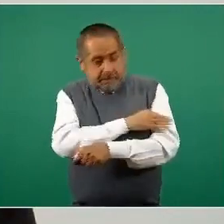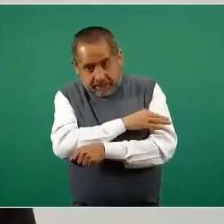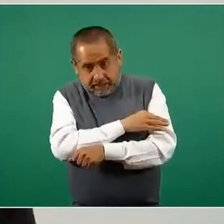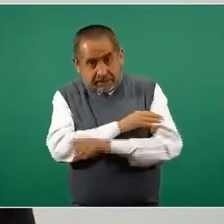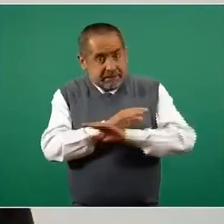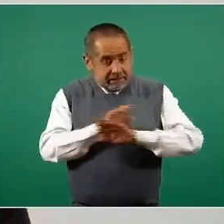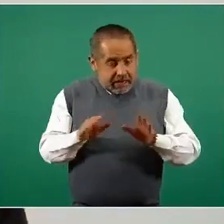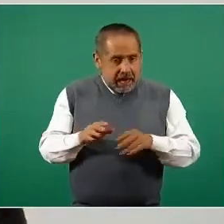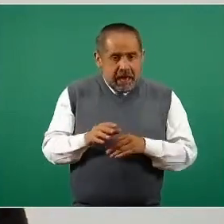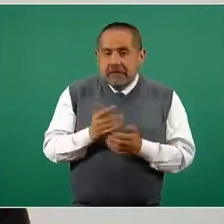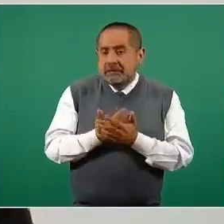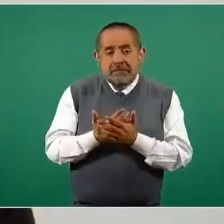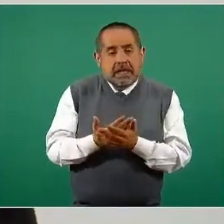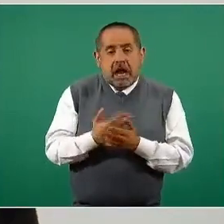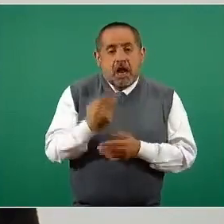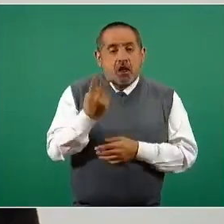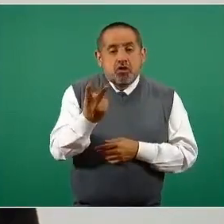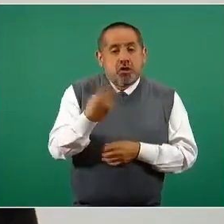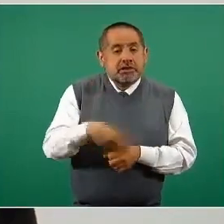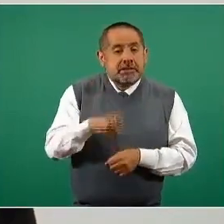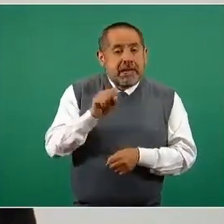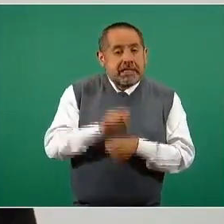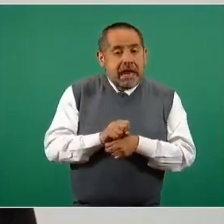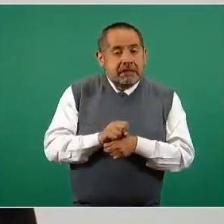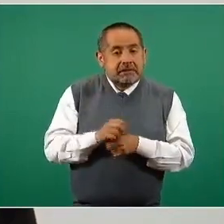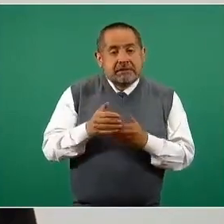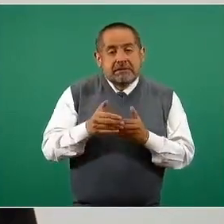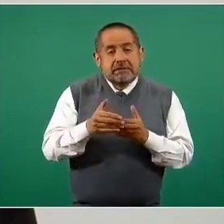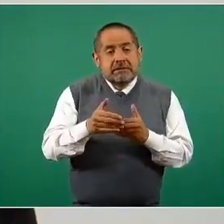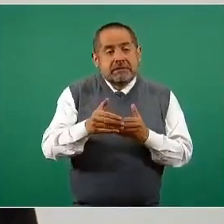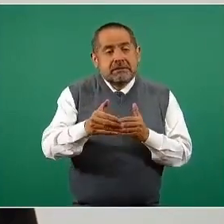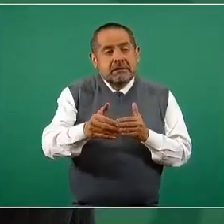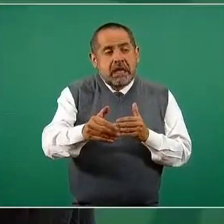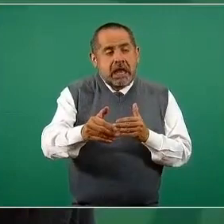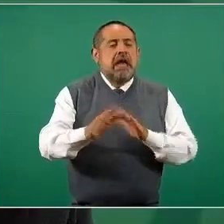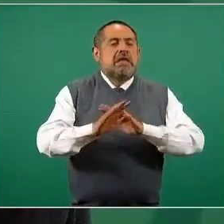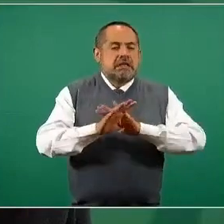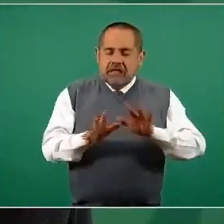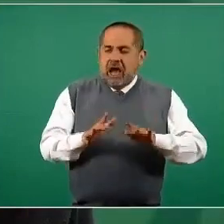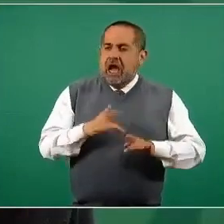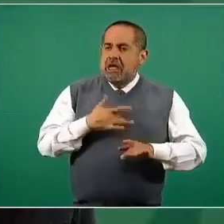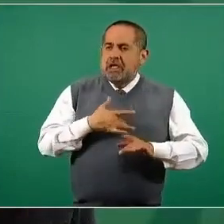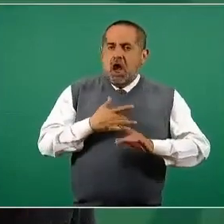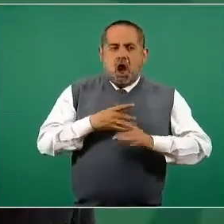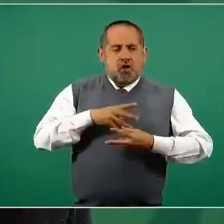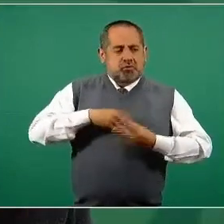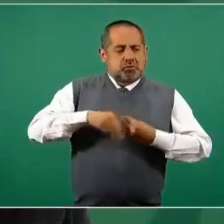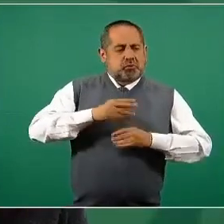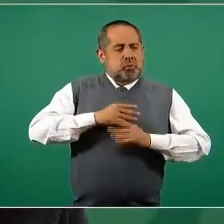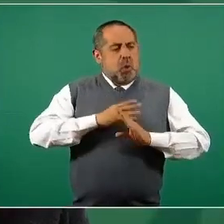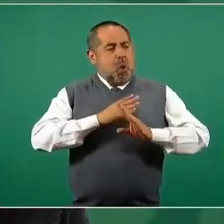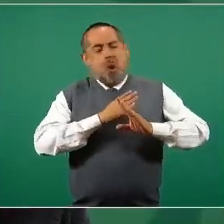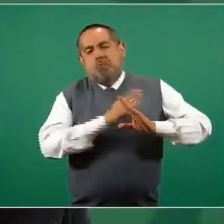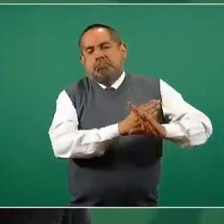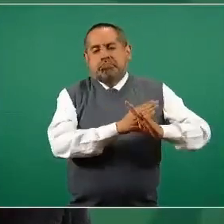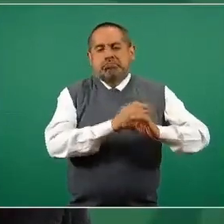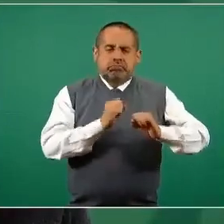al menos 2 semanas para entonces ahora llegar a ese segundo y mejor rango